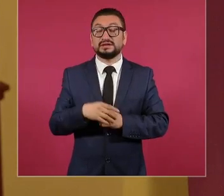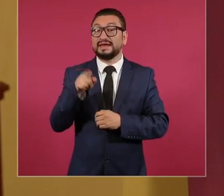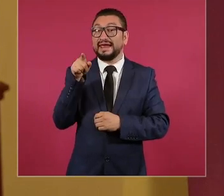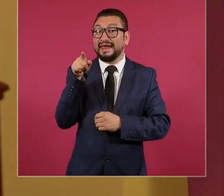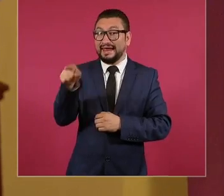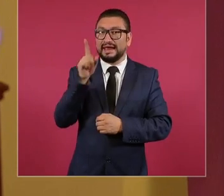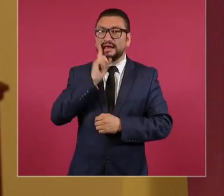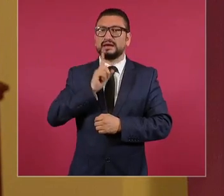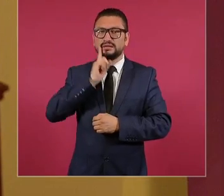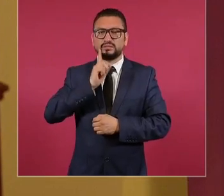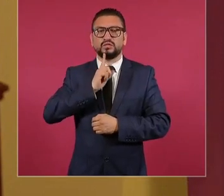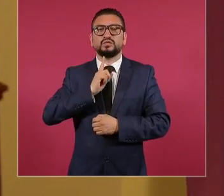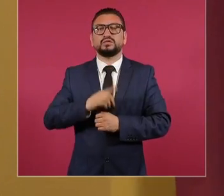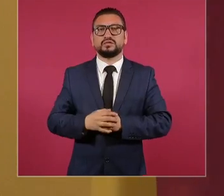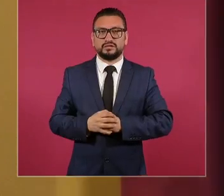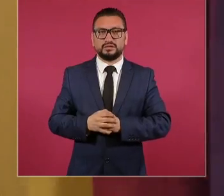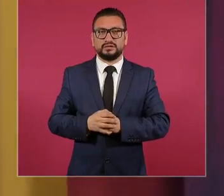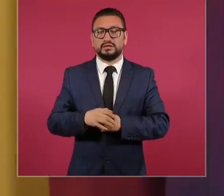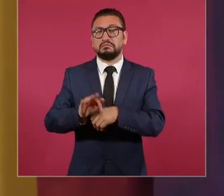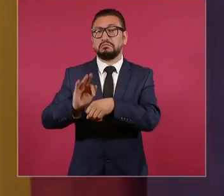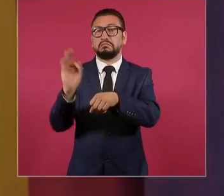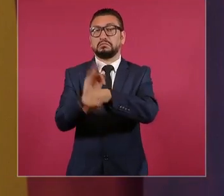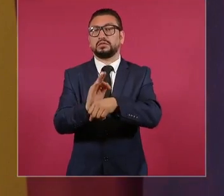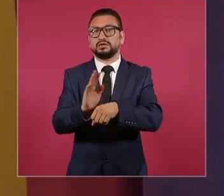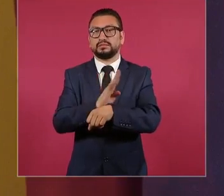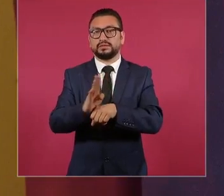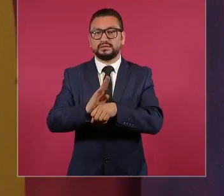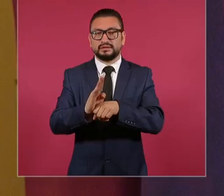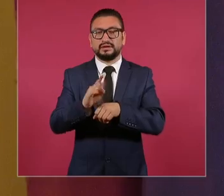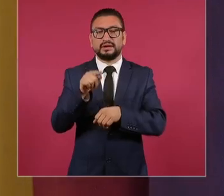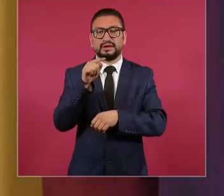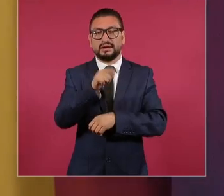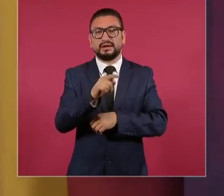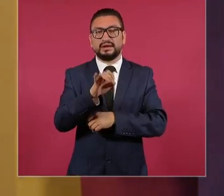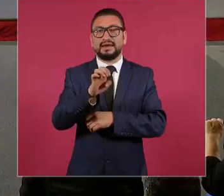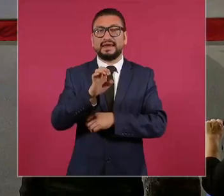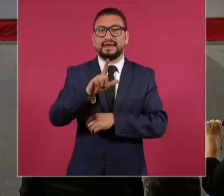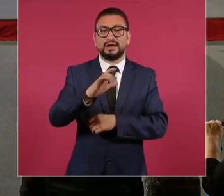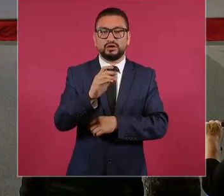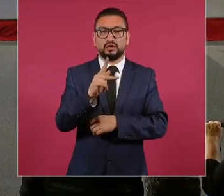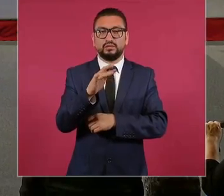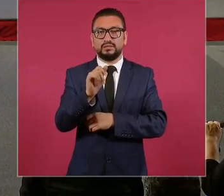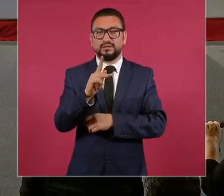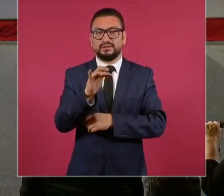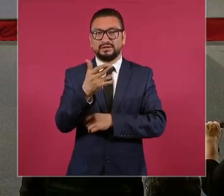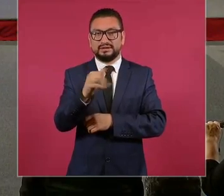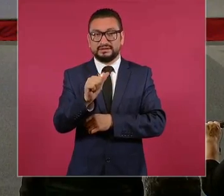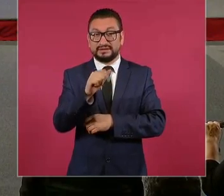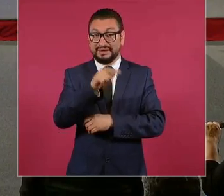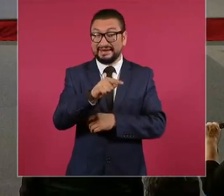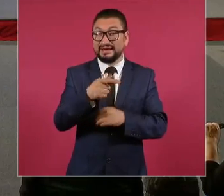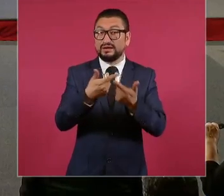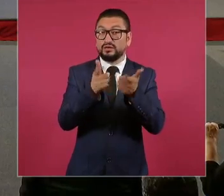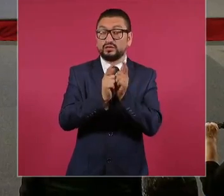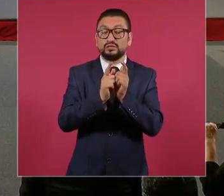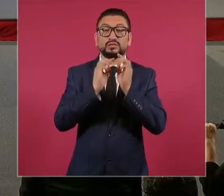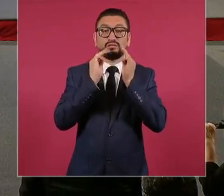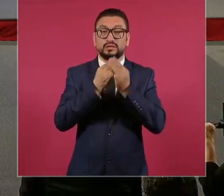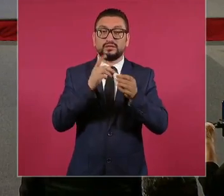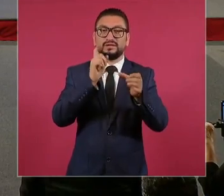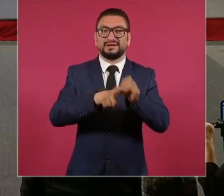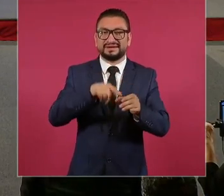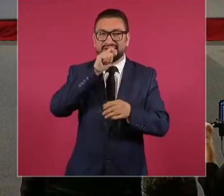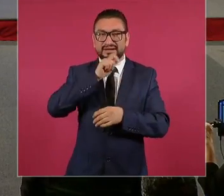benefició a Itiel El Compa Playa. Él es integrante del cartel